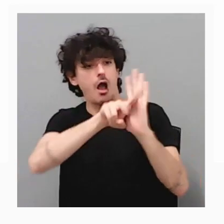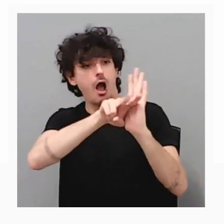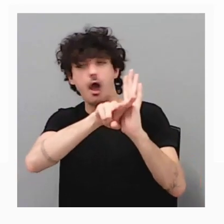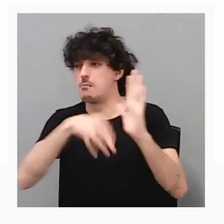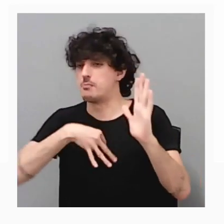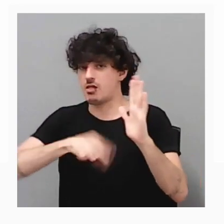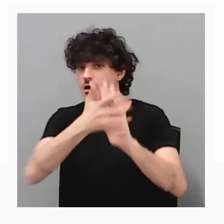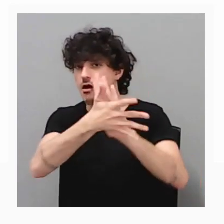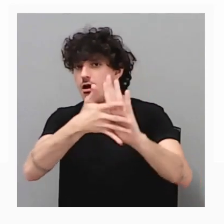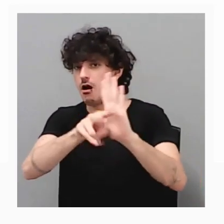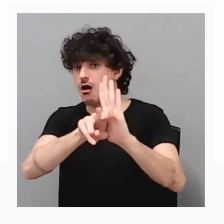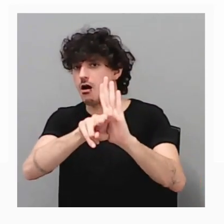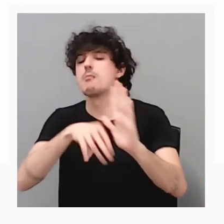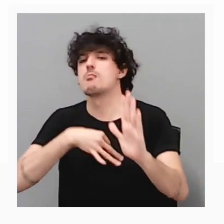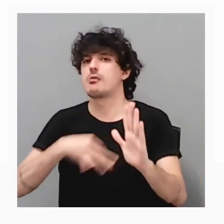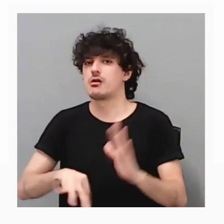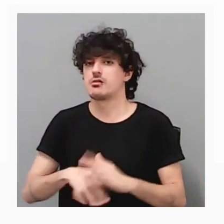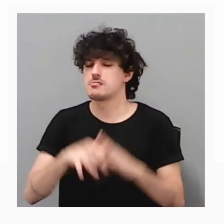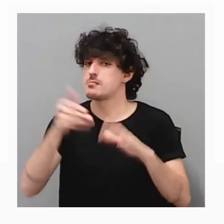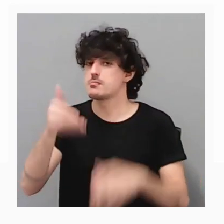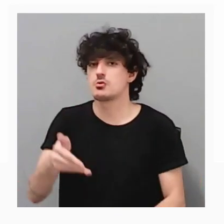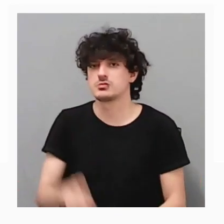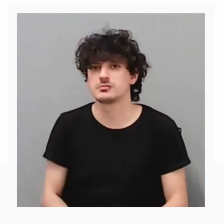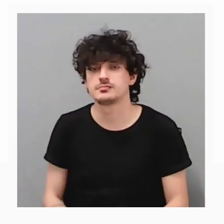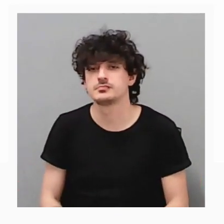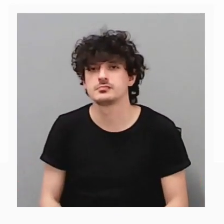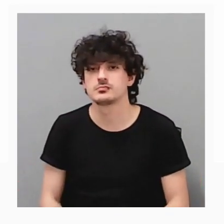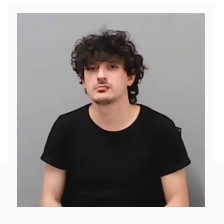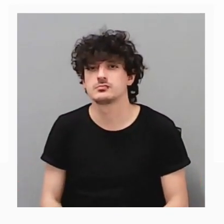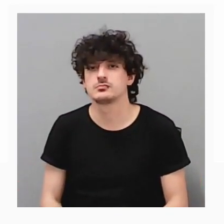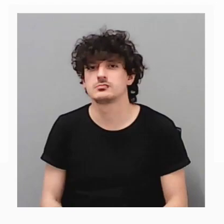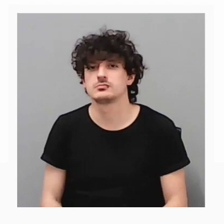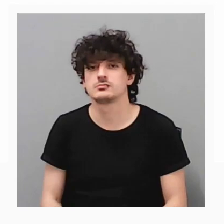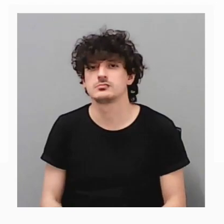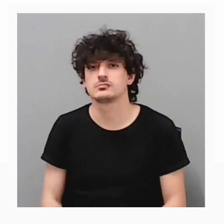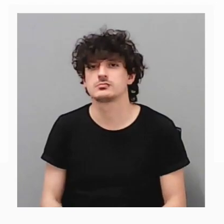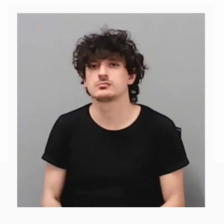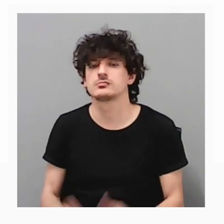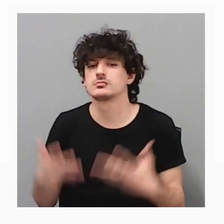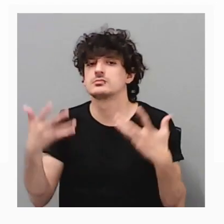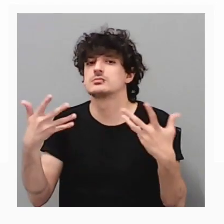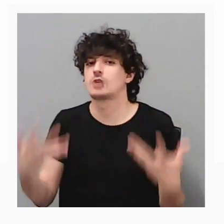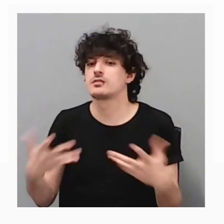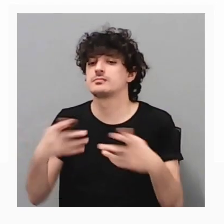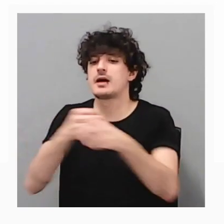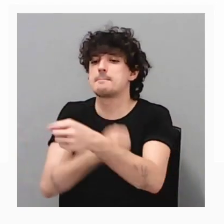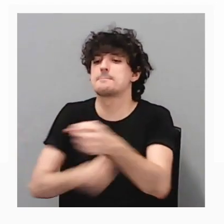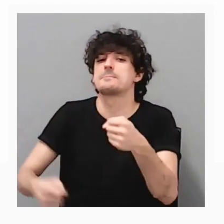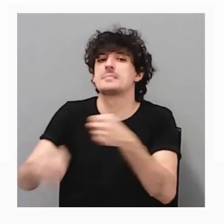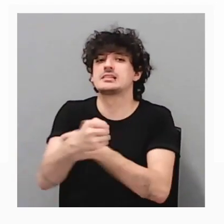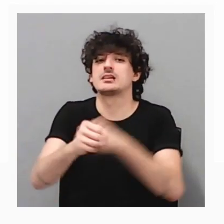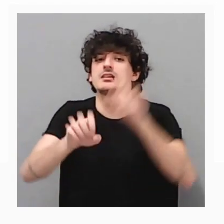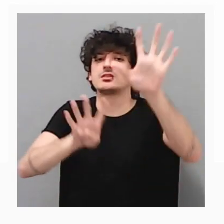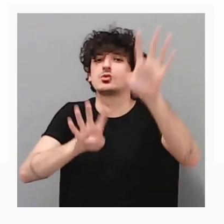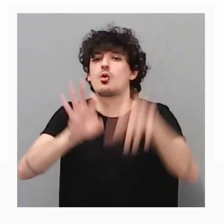es importante y va a hacer con que aprendan más, con mayor velocidad. Y entonces la empatía. 90% de los